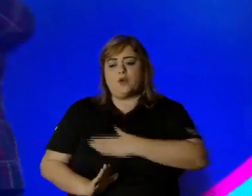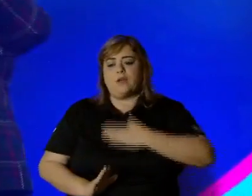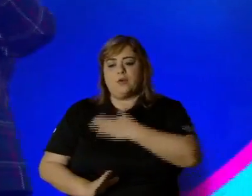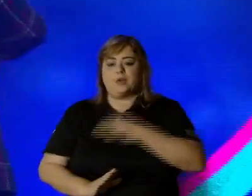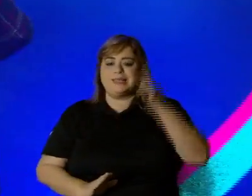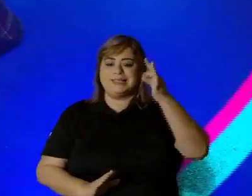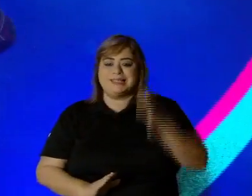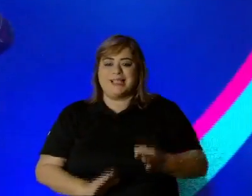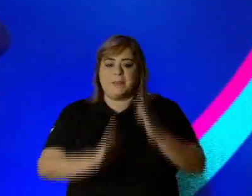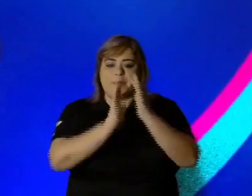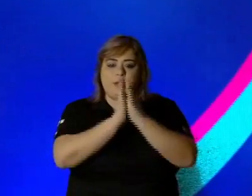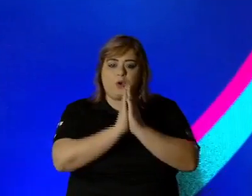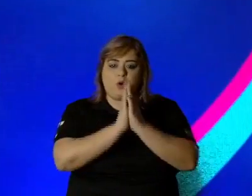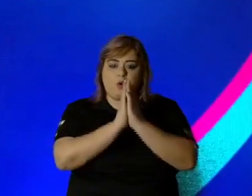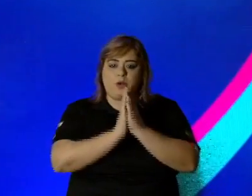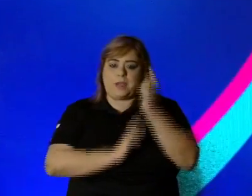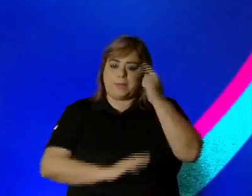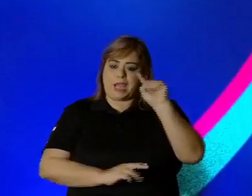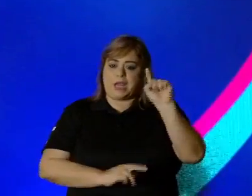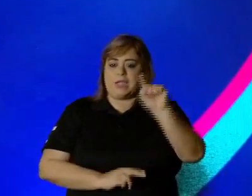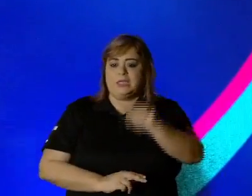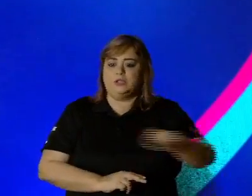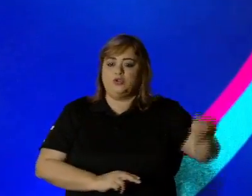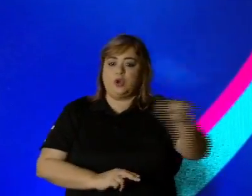Pero siéntese para que no.